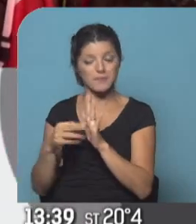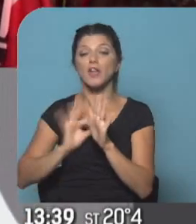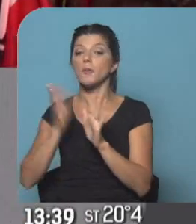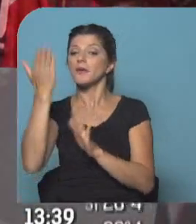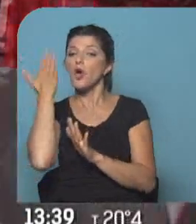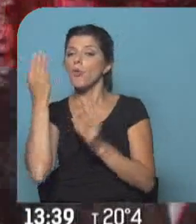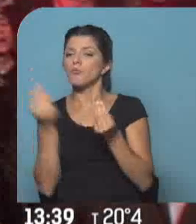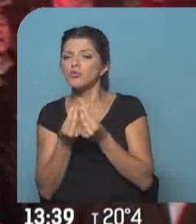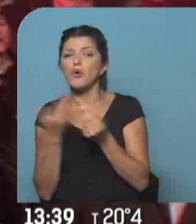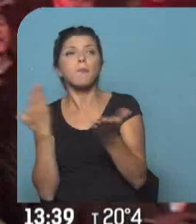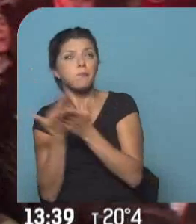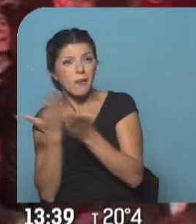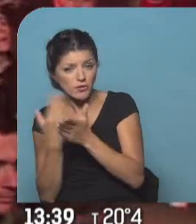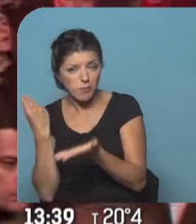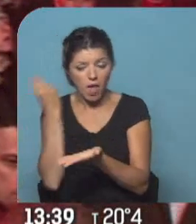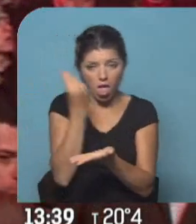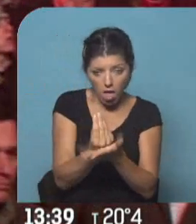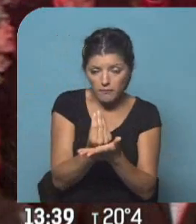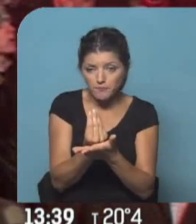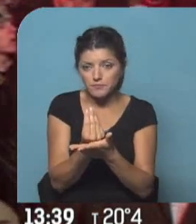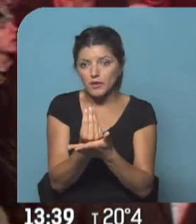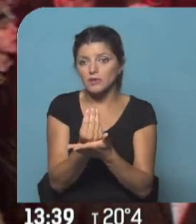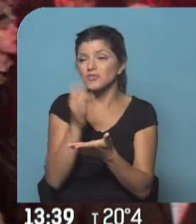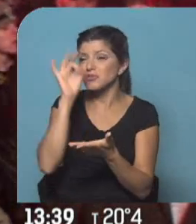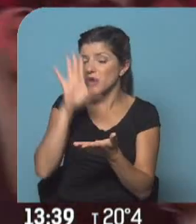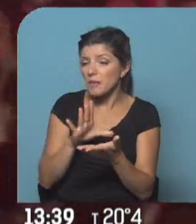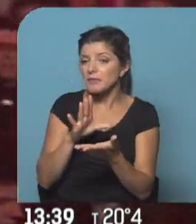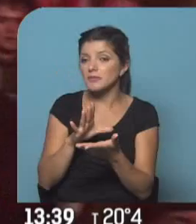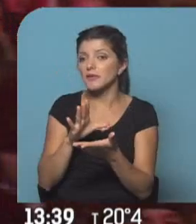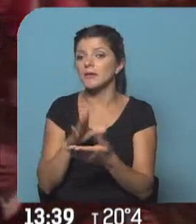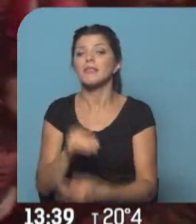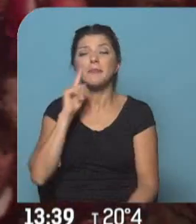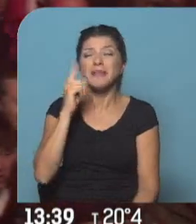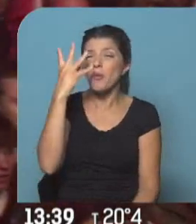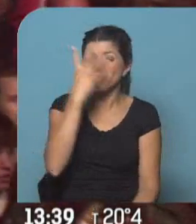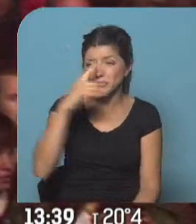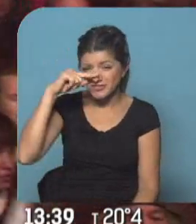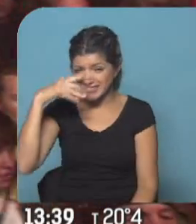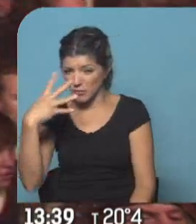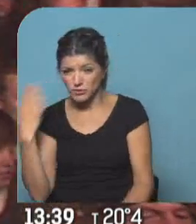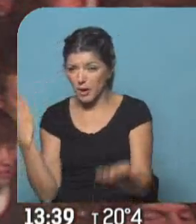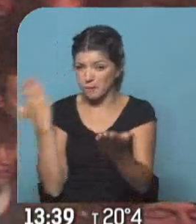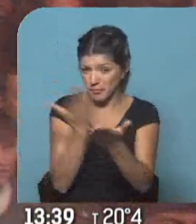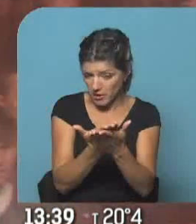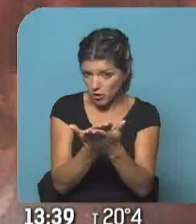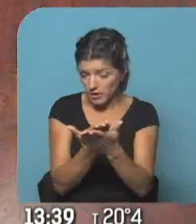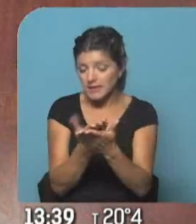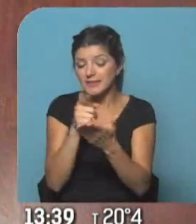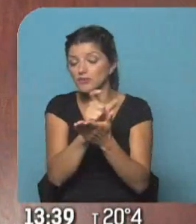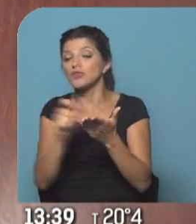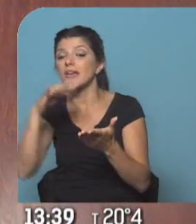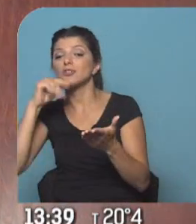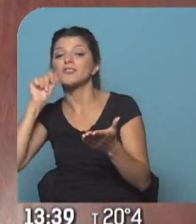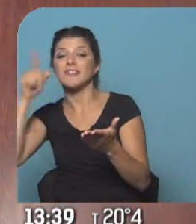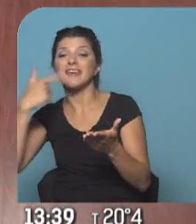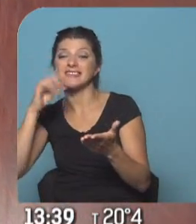De esos pedidos de asilo, el 14 solamente, 1.474, 14 provinieron de Siria. Esto quiere decir que no es